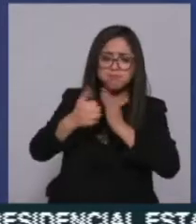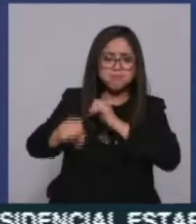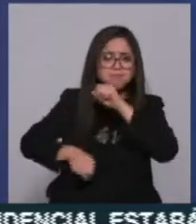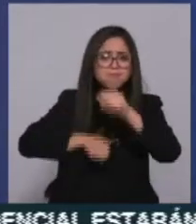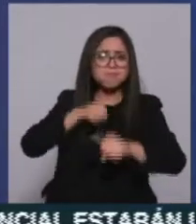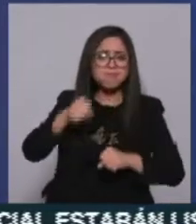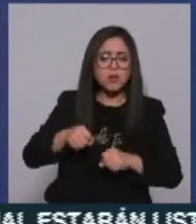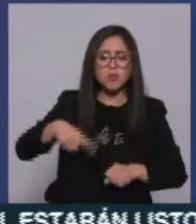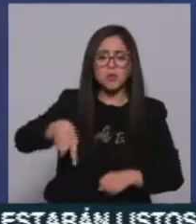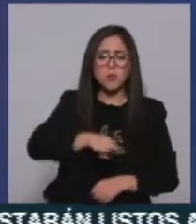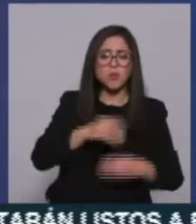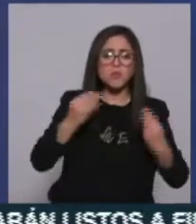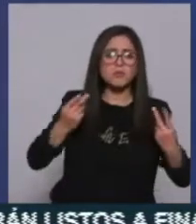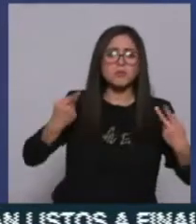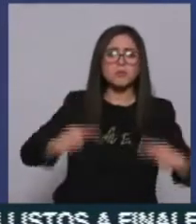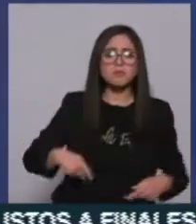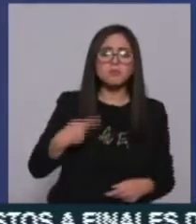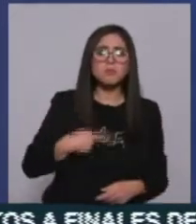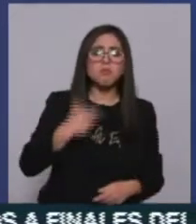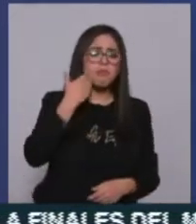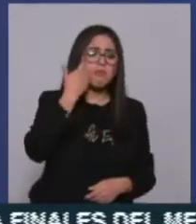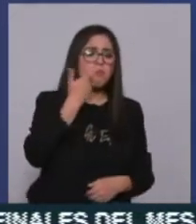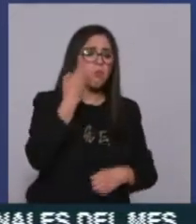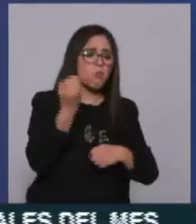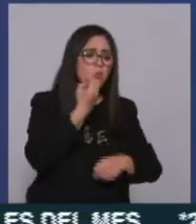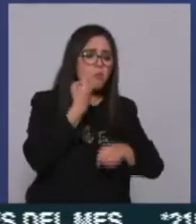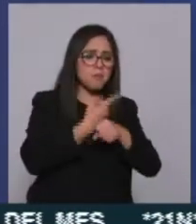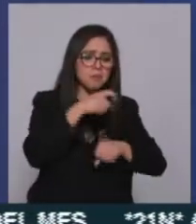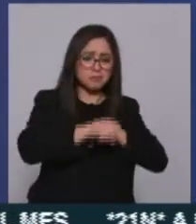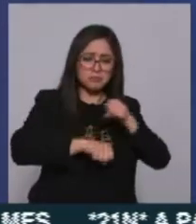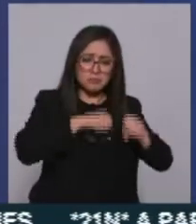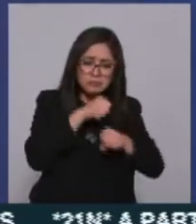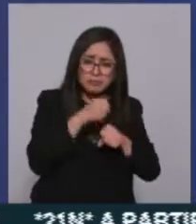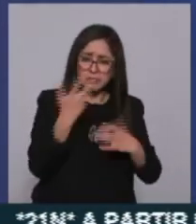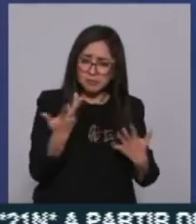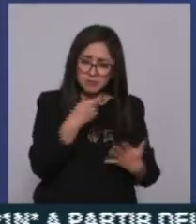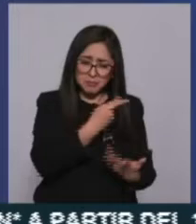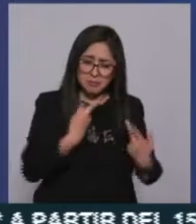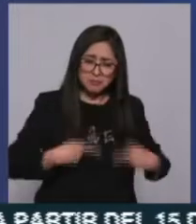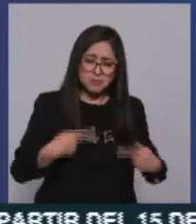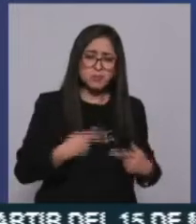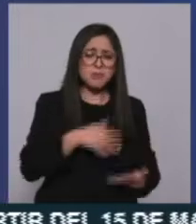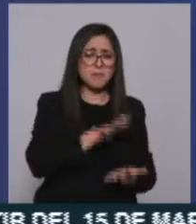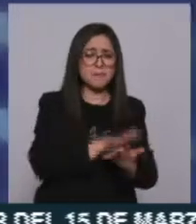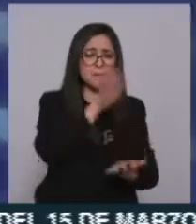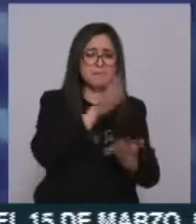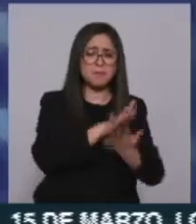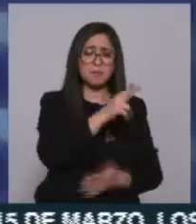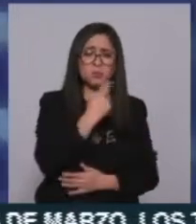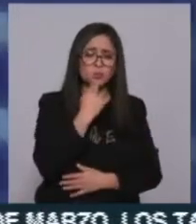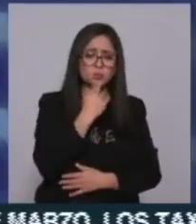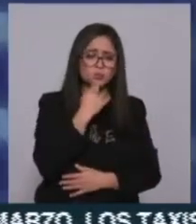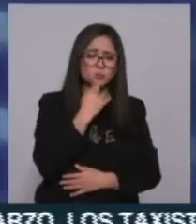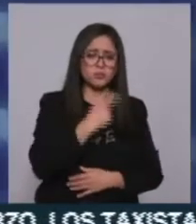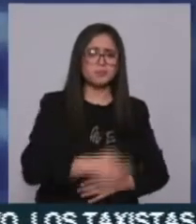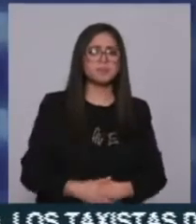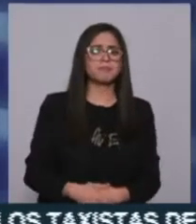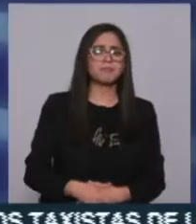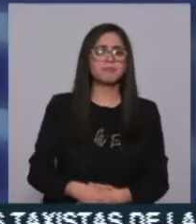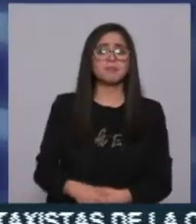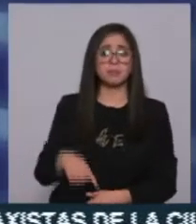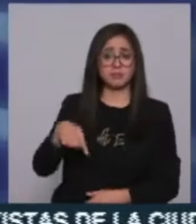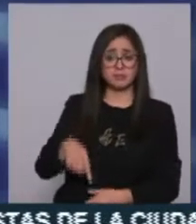quiere mover en bicicletas, no hay. Esto quiere decir que la gente lo está utilizando con mayor frecuencia. Sí, así es. En la Ciudad de México creo que